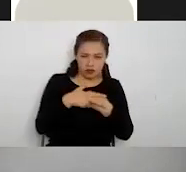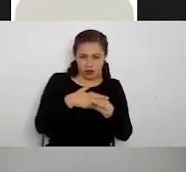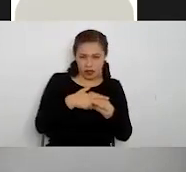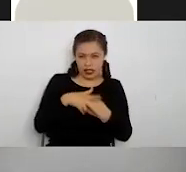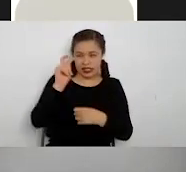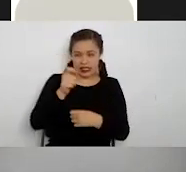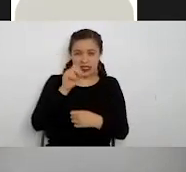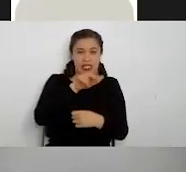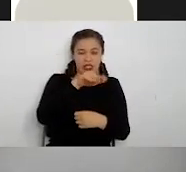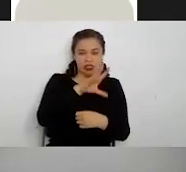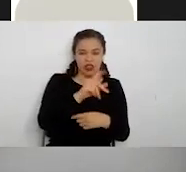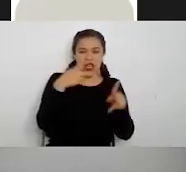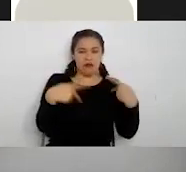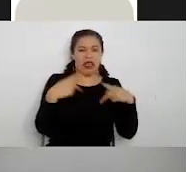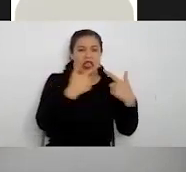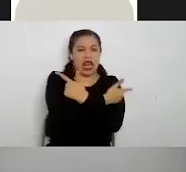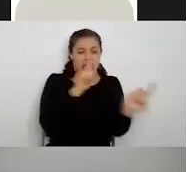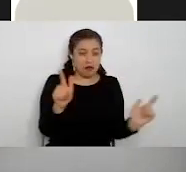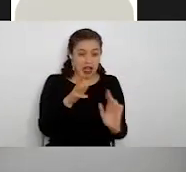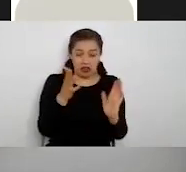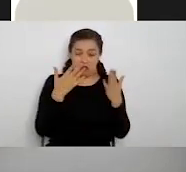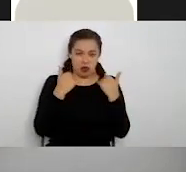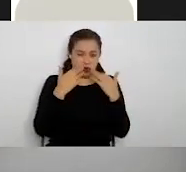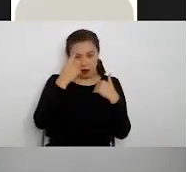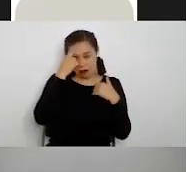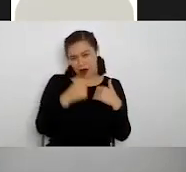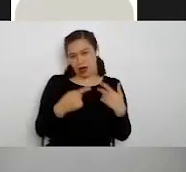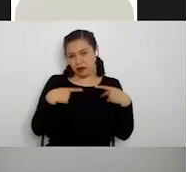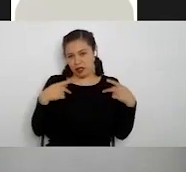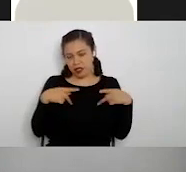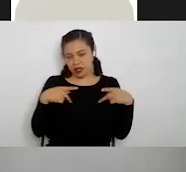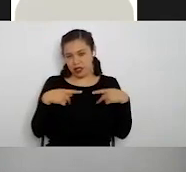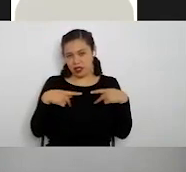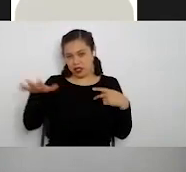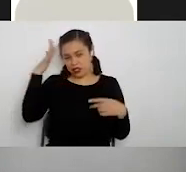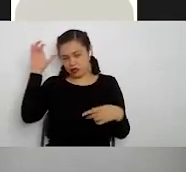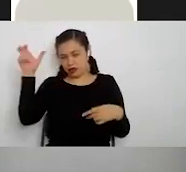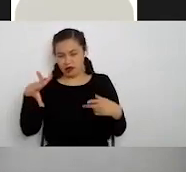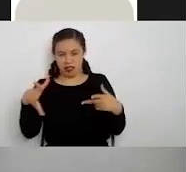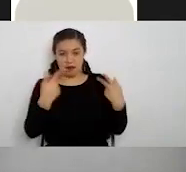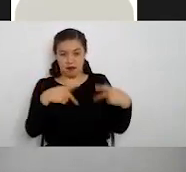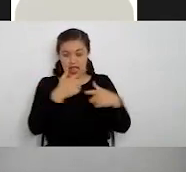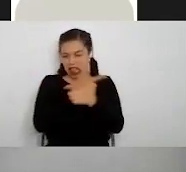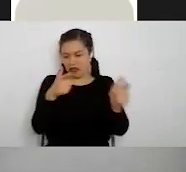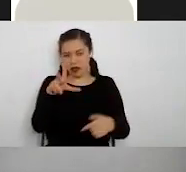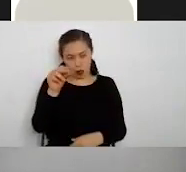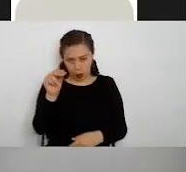un libre comercio con los europeos. Eso quiere decir que el Reino Unido ya no tiene libre movilidad